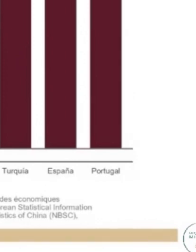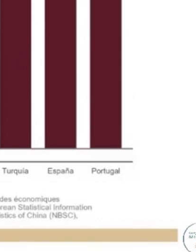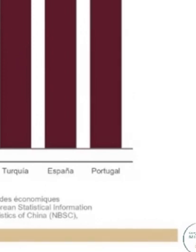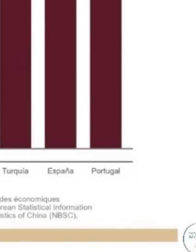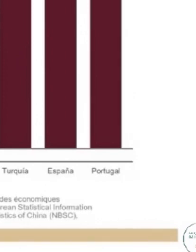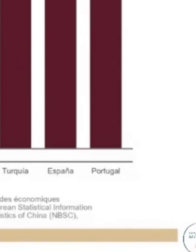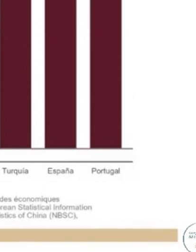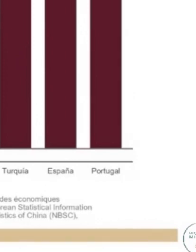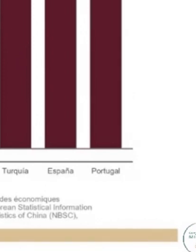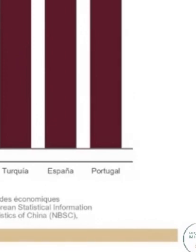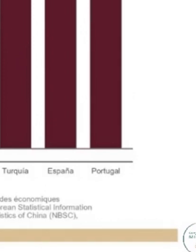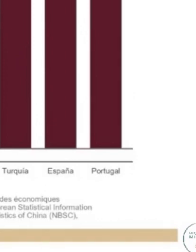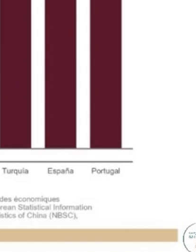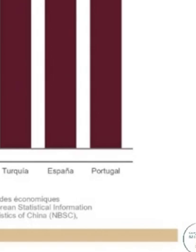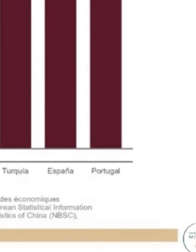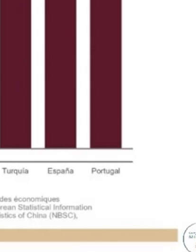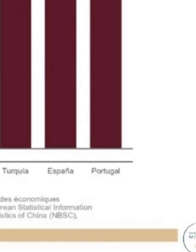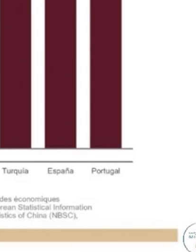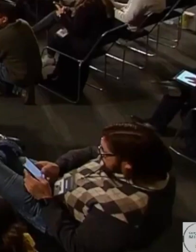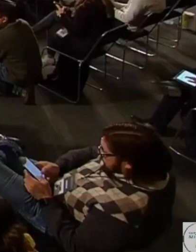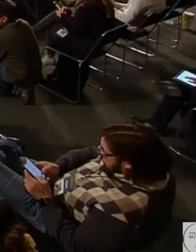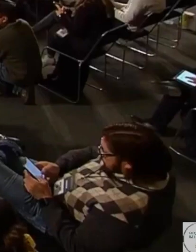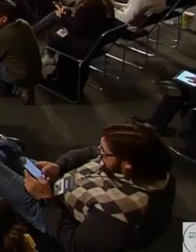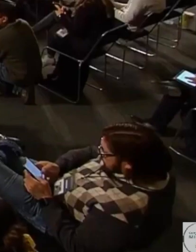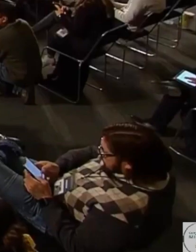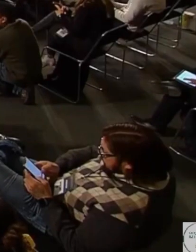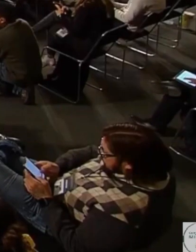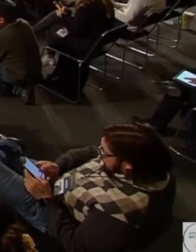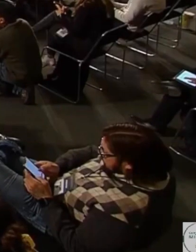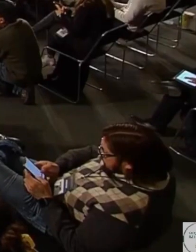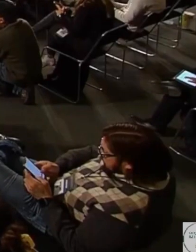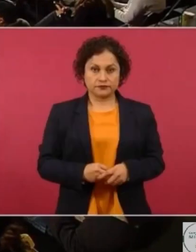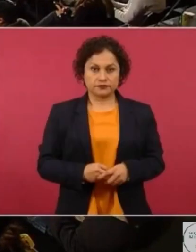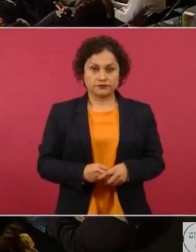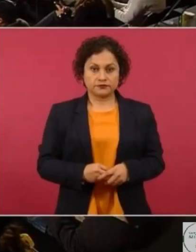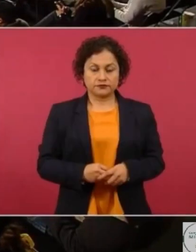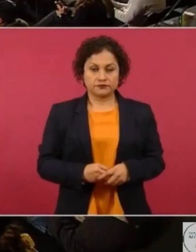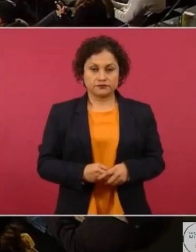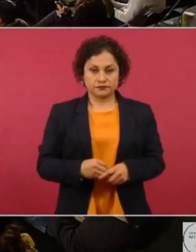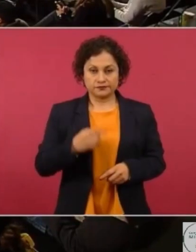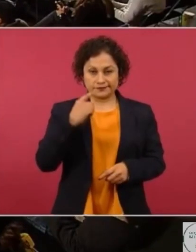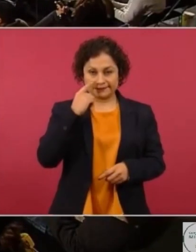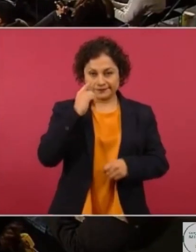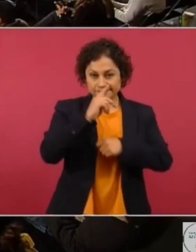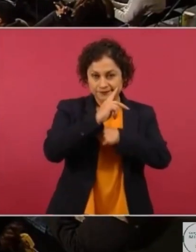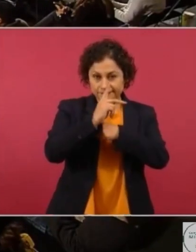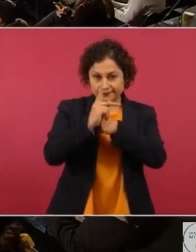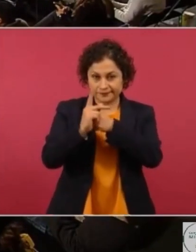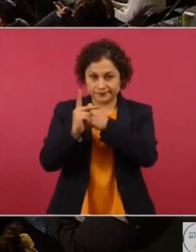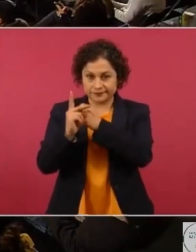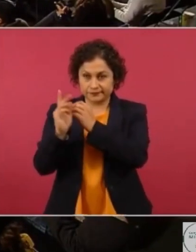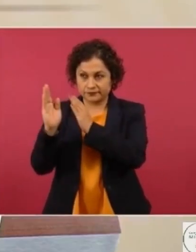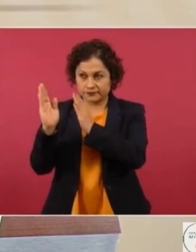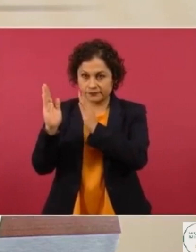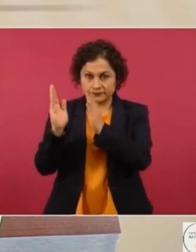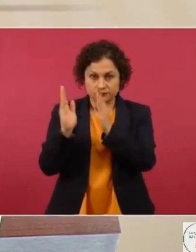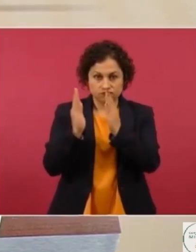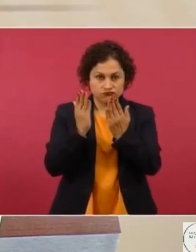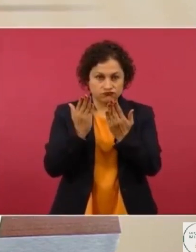2.1, Alemania 1.9, Japón 1, Italia